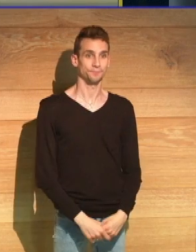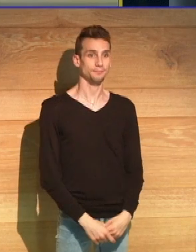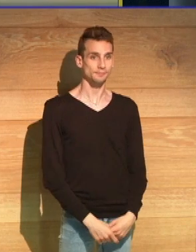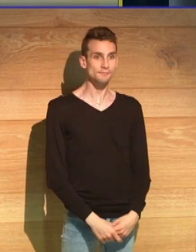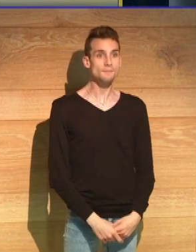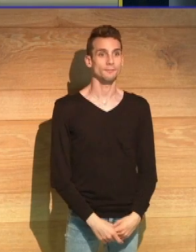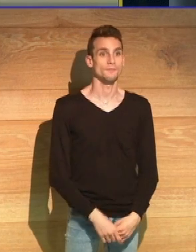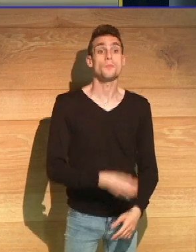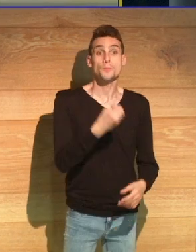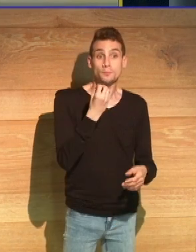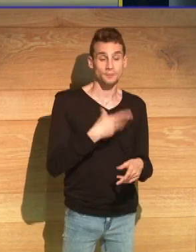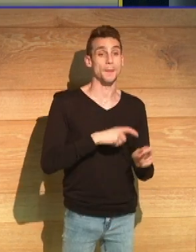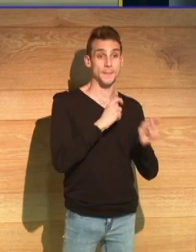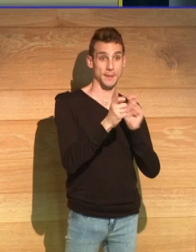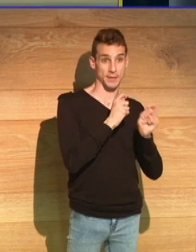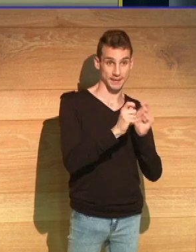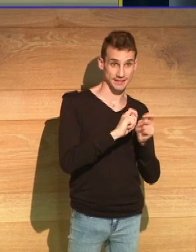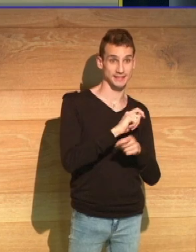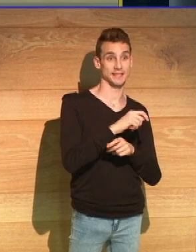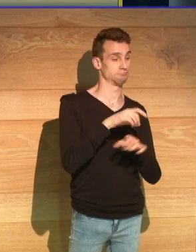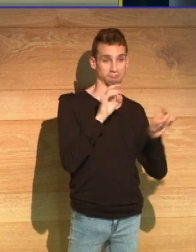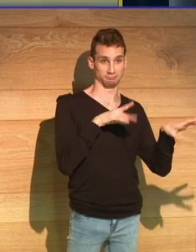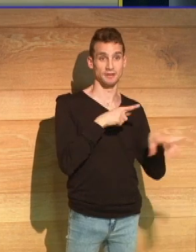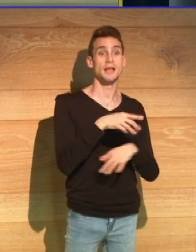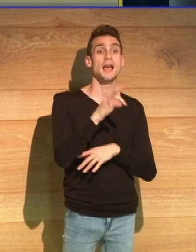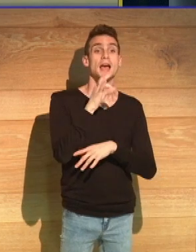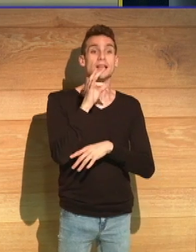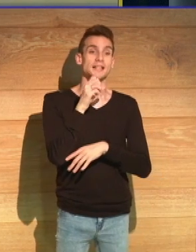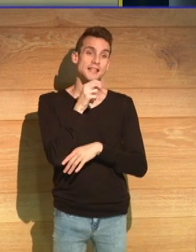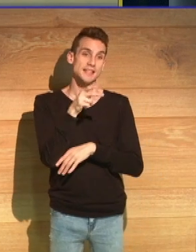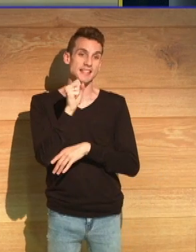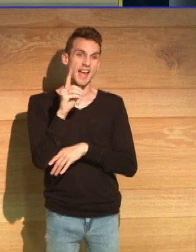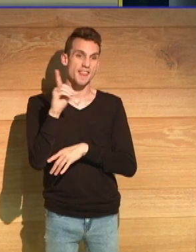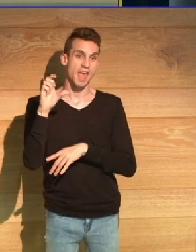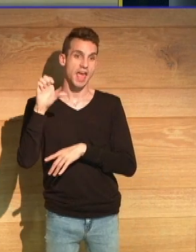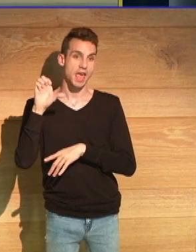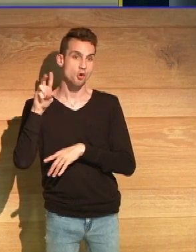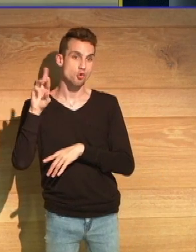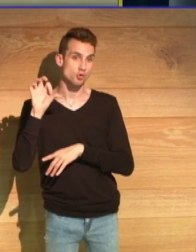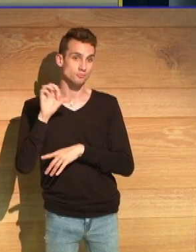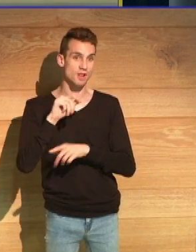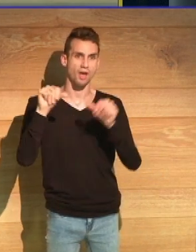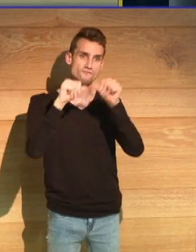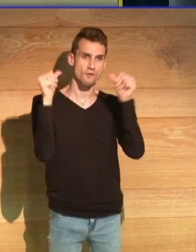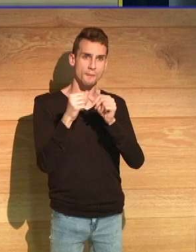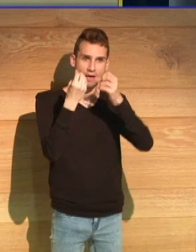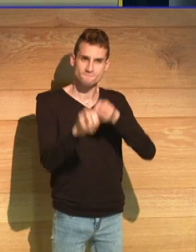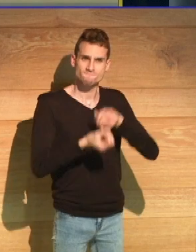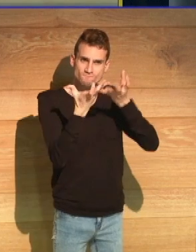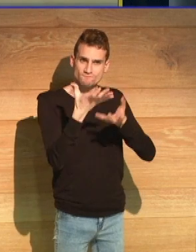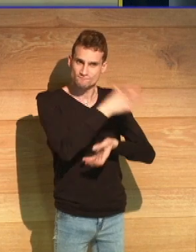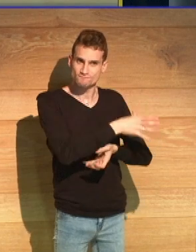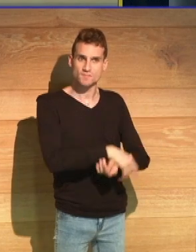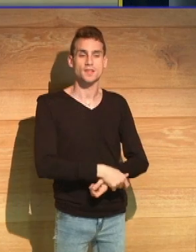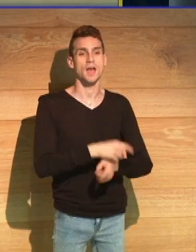Sí, bueno, al igual que los periodistas, Tadeusz también hace una forma de denuncia en su obra de teatro